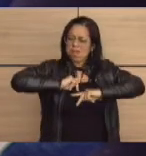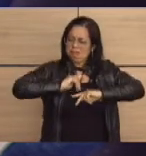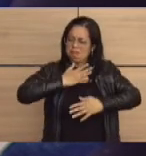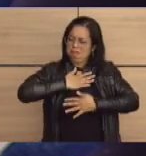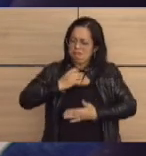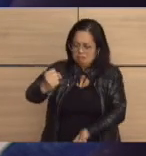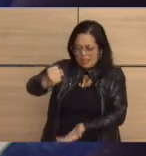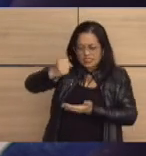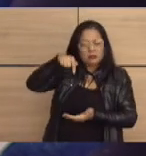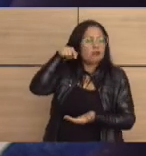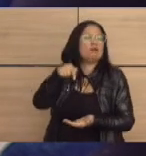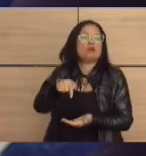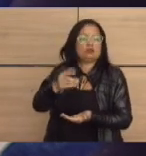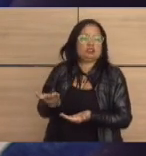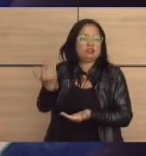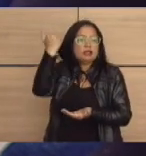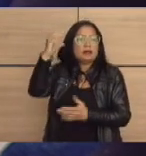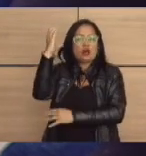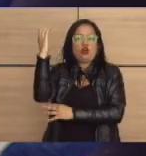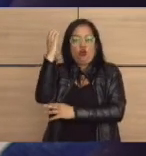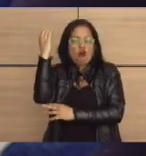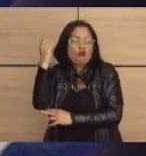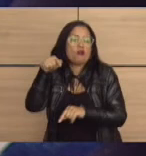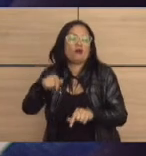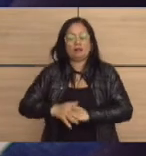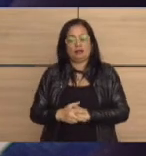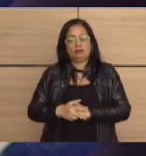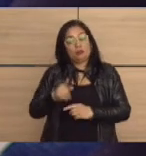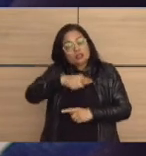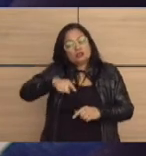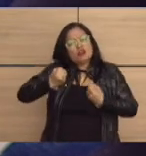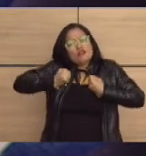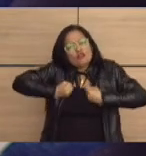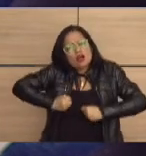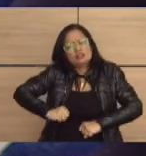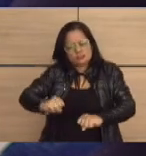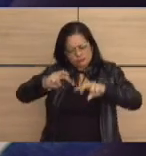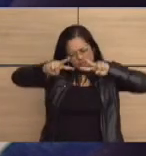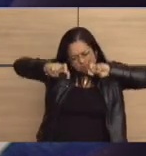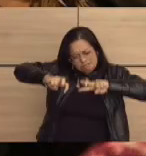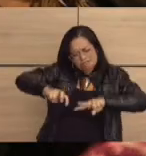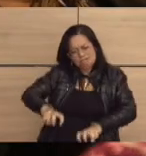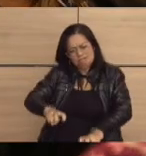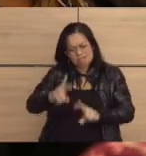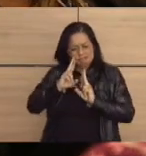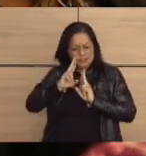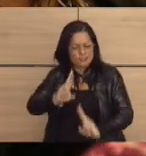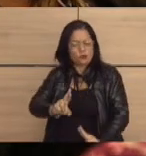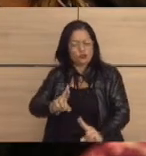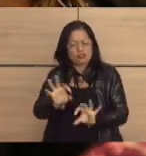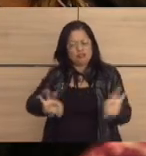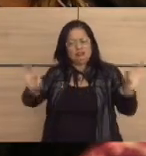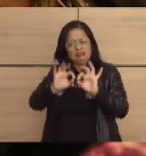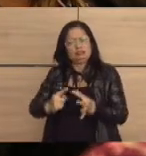Por eso es tan importante valorar los esfuerzos que se han hecho a lo largo de la historia por reconocer esa riqueza y